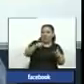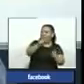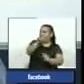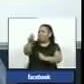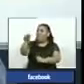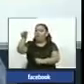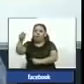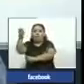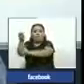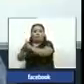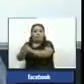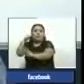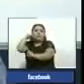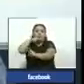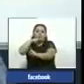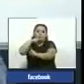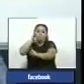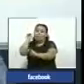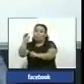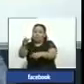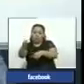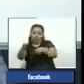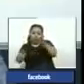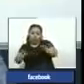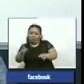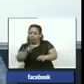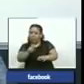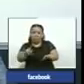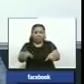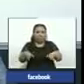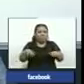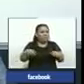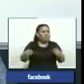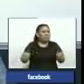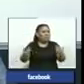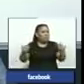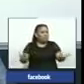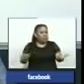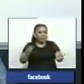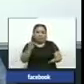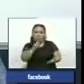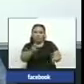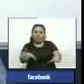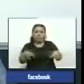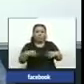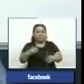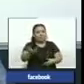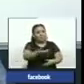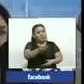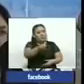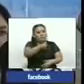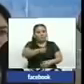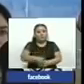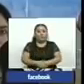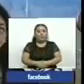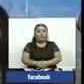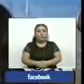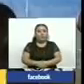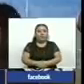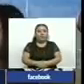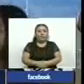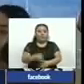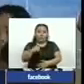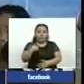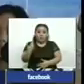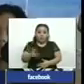la República, Nayib Bukele, fue declarada improcedente. Los motivos se los presentamos en el siguiente reporte. Él ha hablado y ha